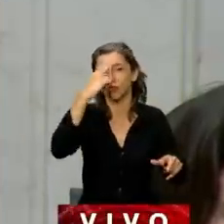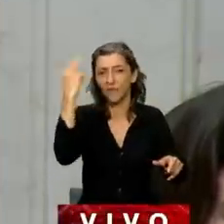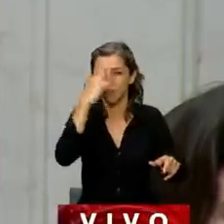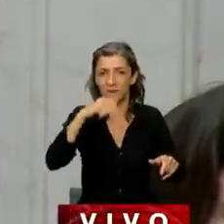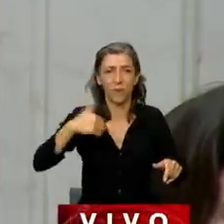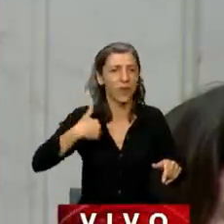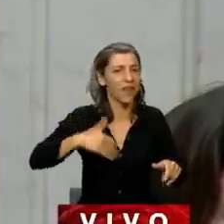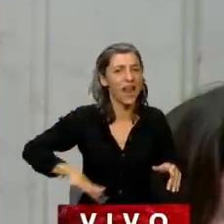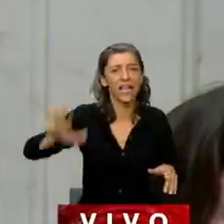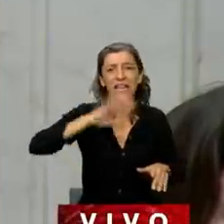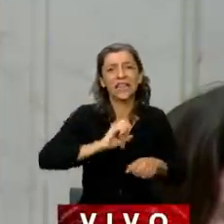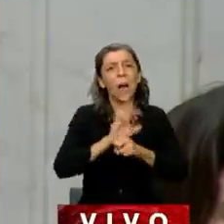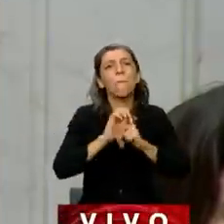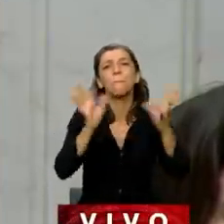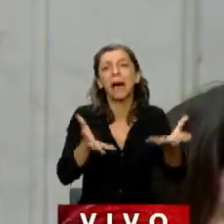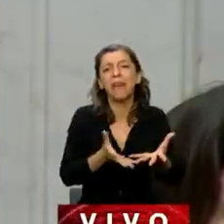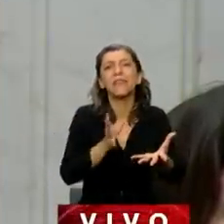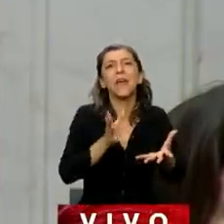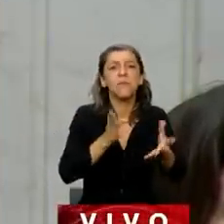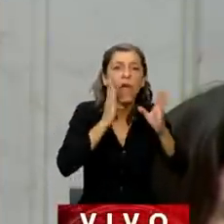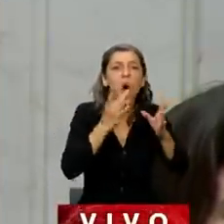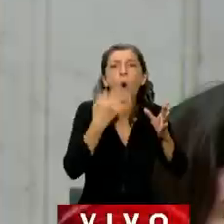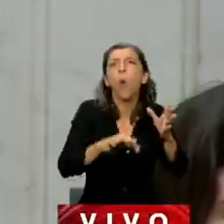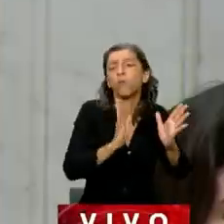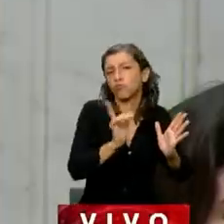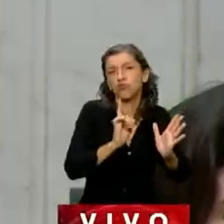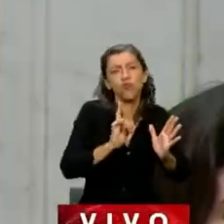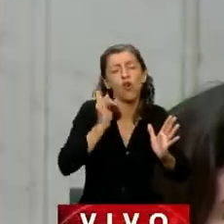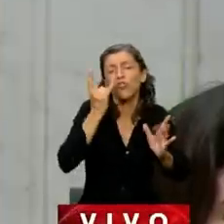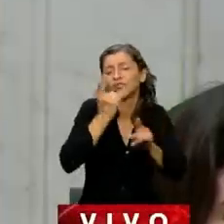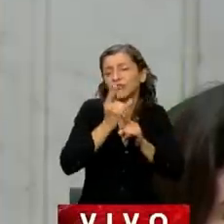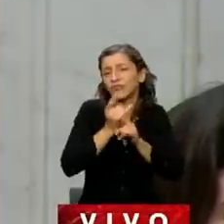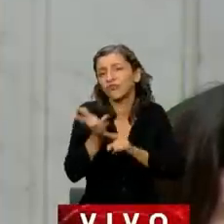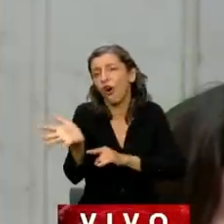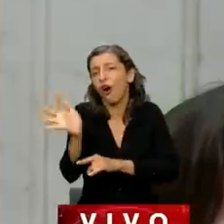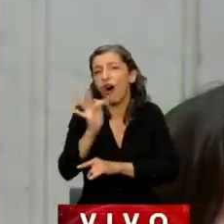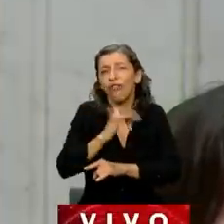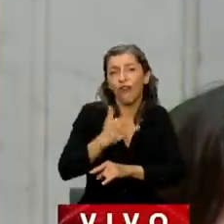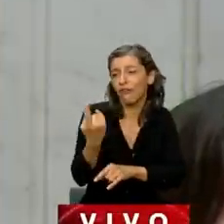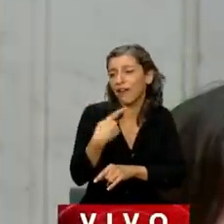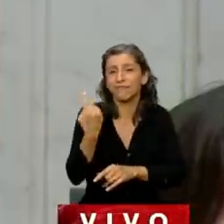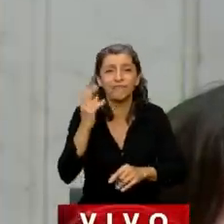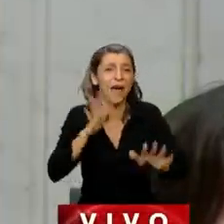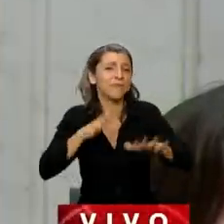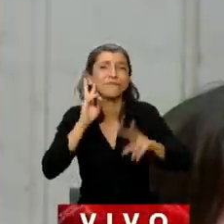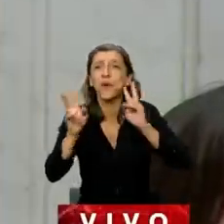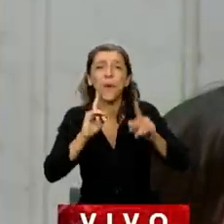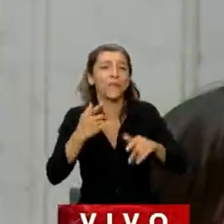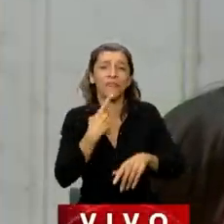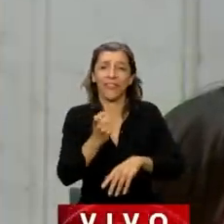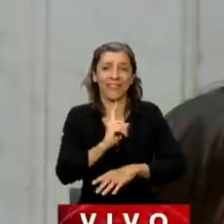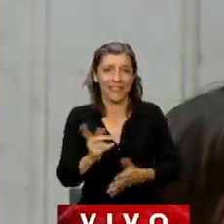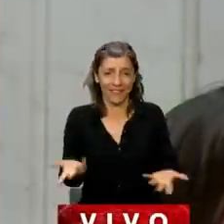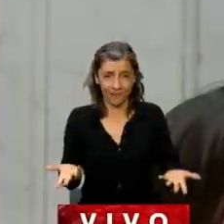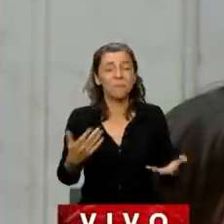solo en la pandemia, lo hacen todos los días casi de manera invisible. Pero también en la pandemia creo,